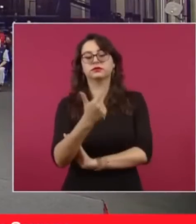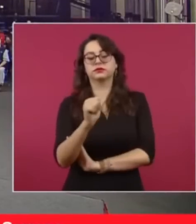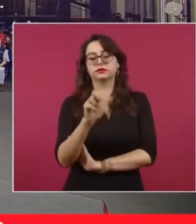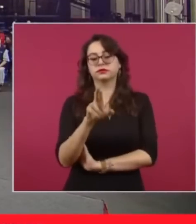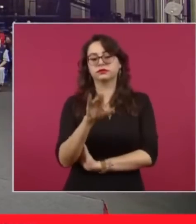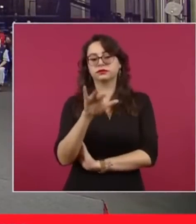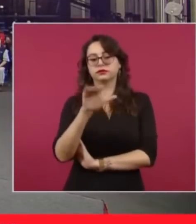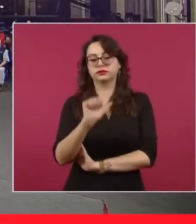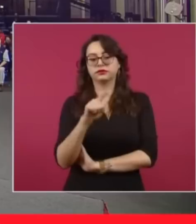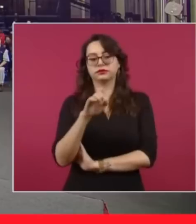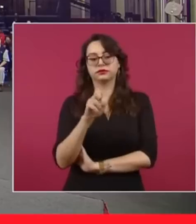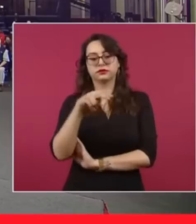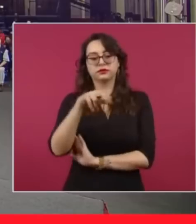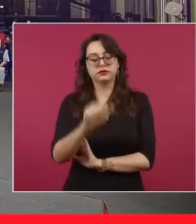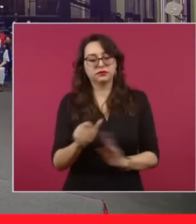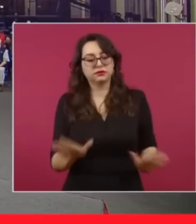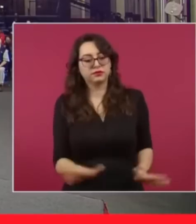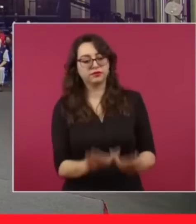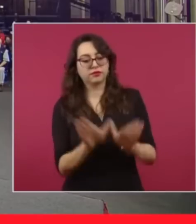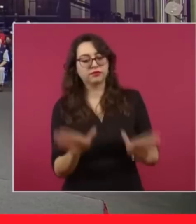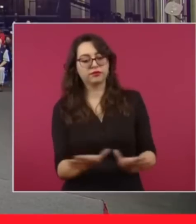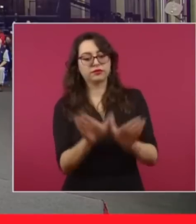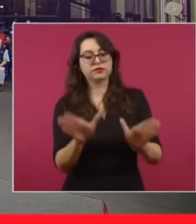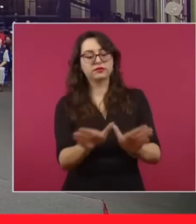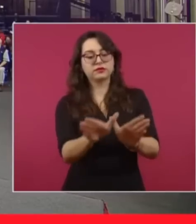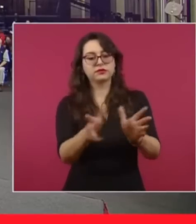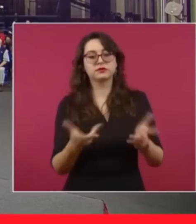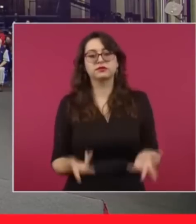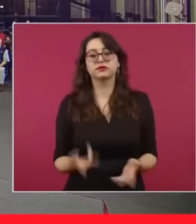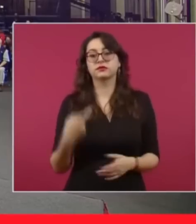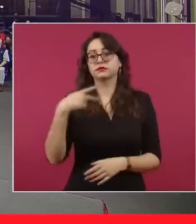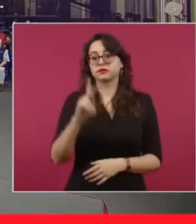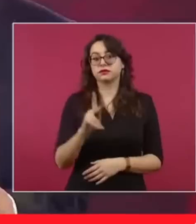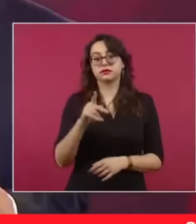un rollo así como 10 minutos a las 5 de la mañana,